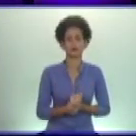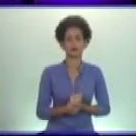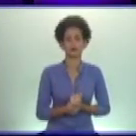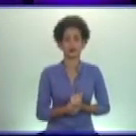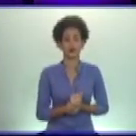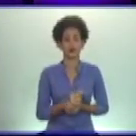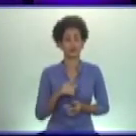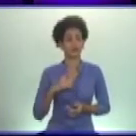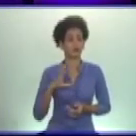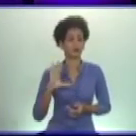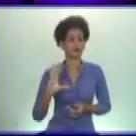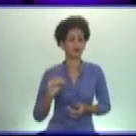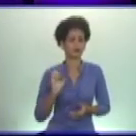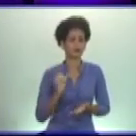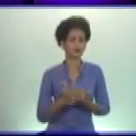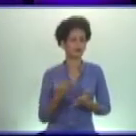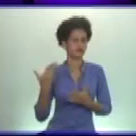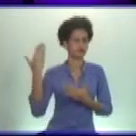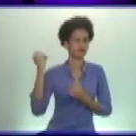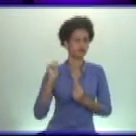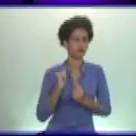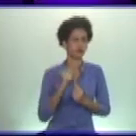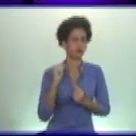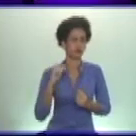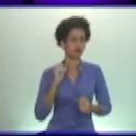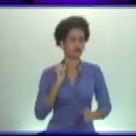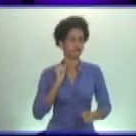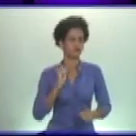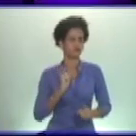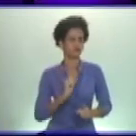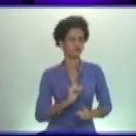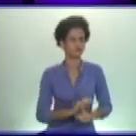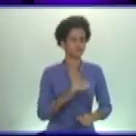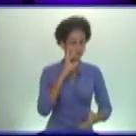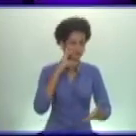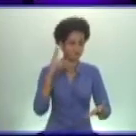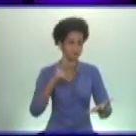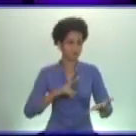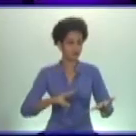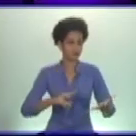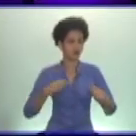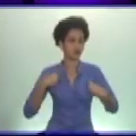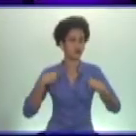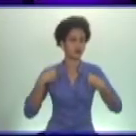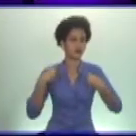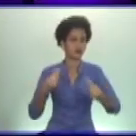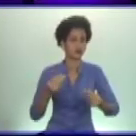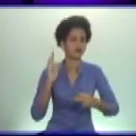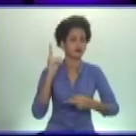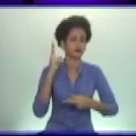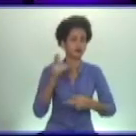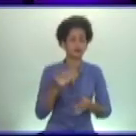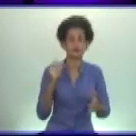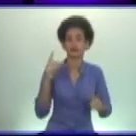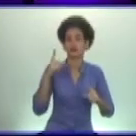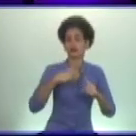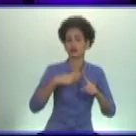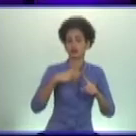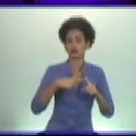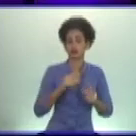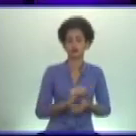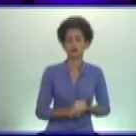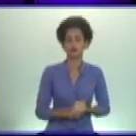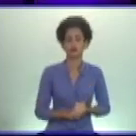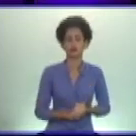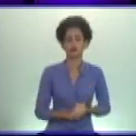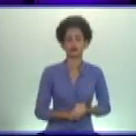en el encuentro anterior, vamos a comenzar hoy revisando lo que habíamos dejado de tarea. Sin perder más tiempo, vamos a ver la primera